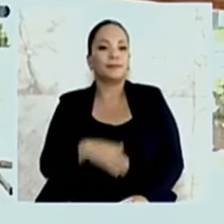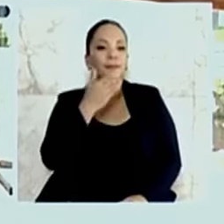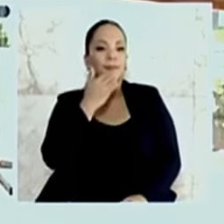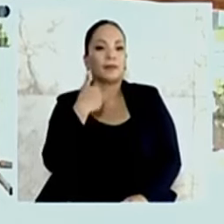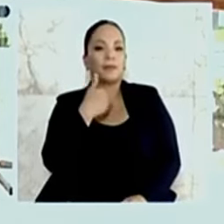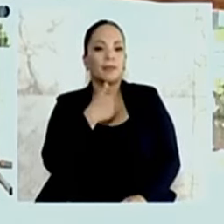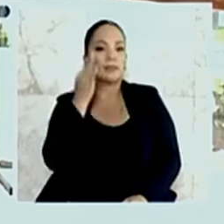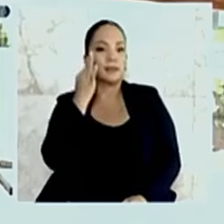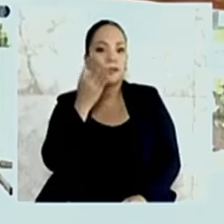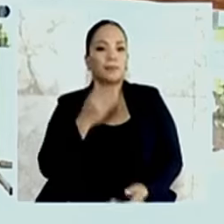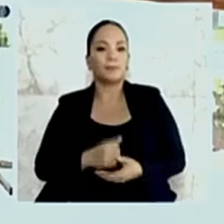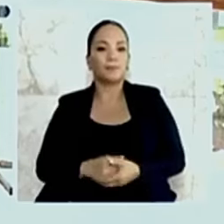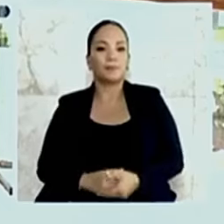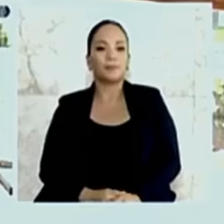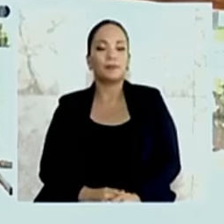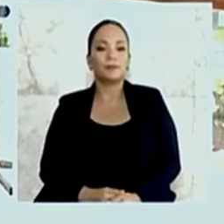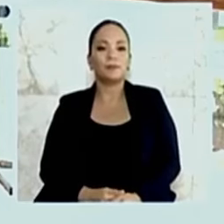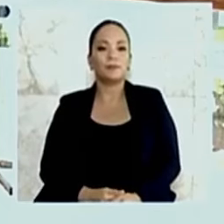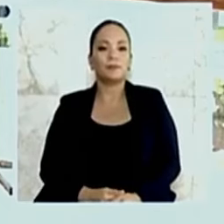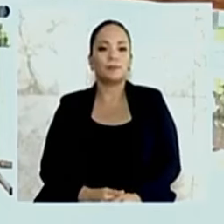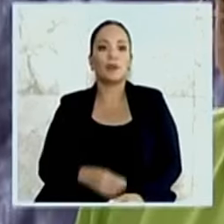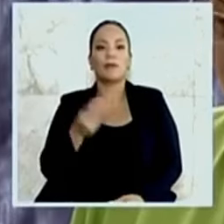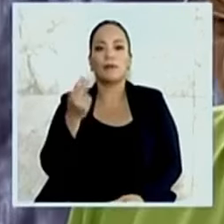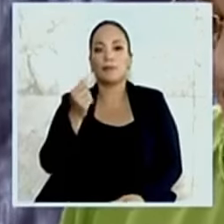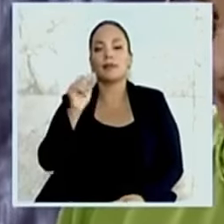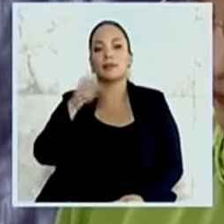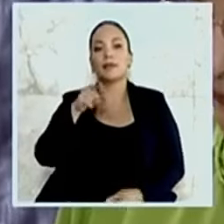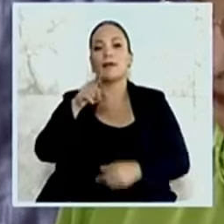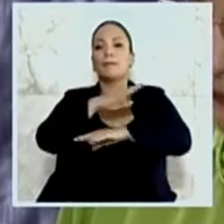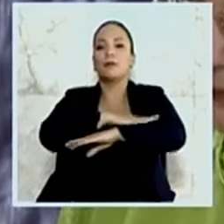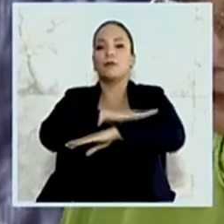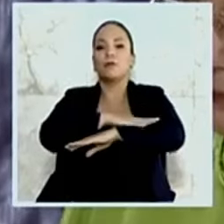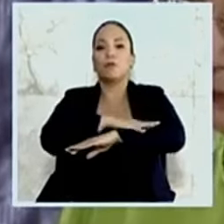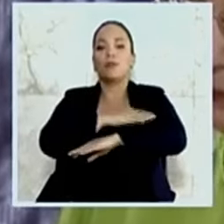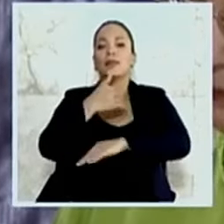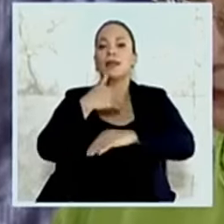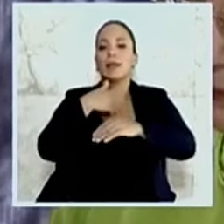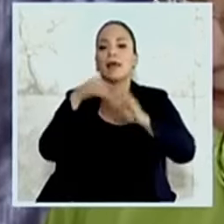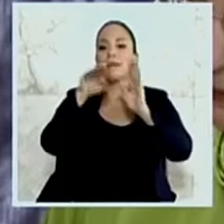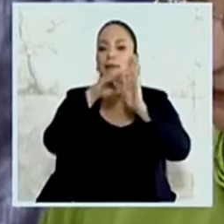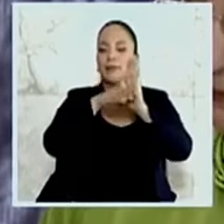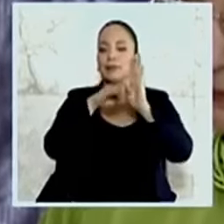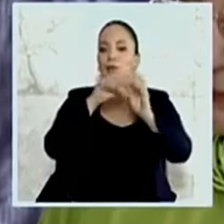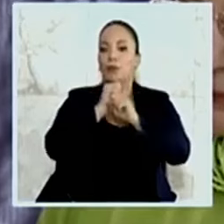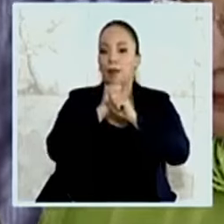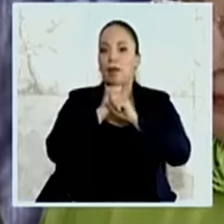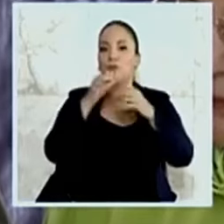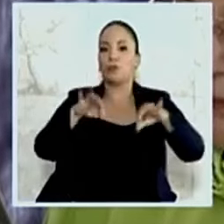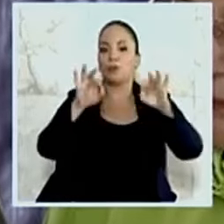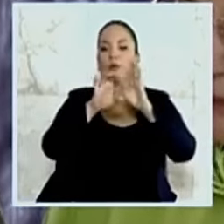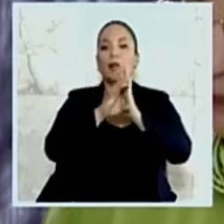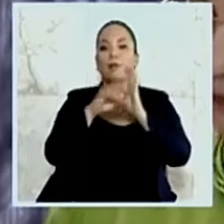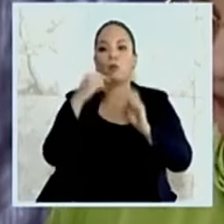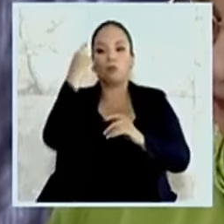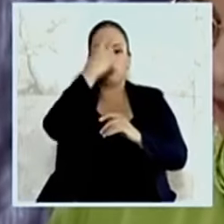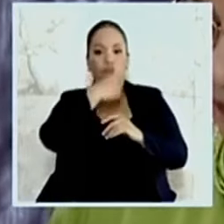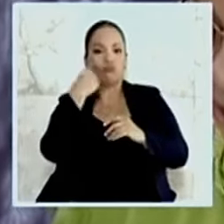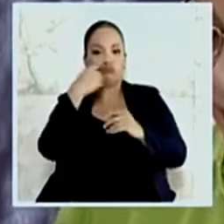tal vez, don Marcos, si usted quiere ampliar un poquito más sobre lo que es la plataforma en sí. Muchas gracias,